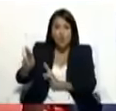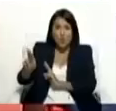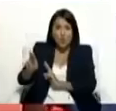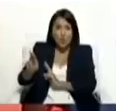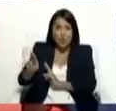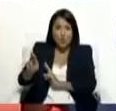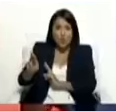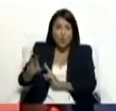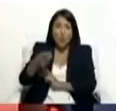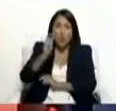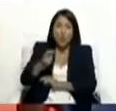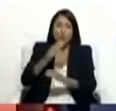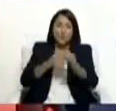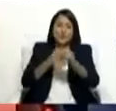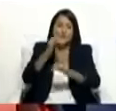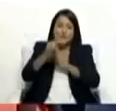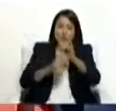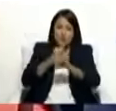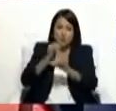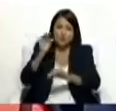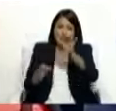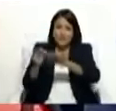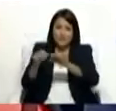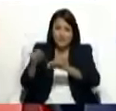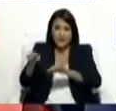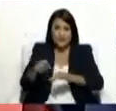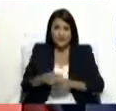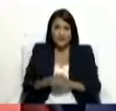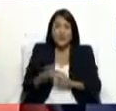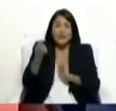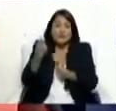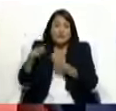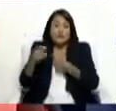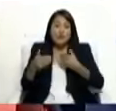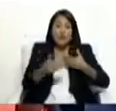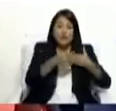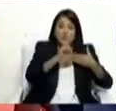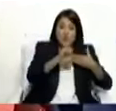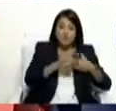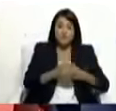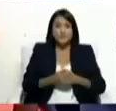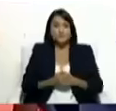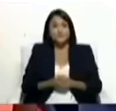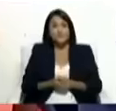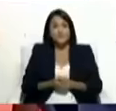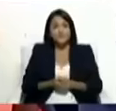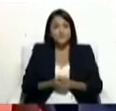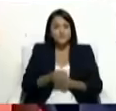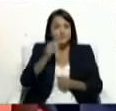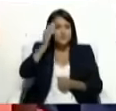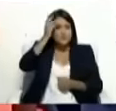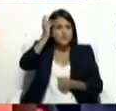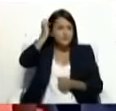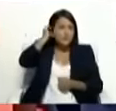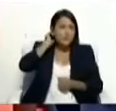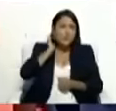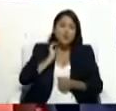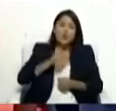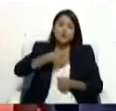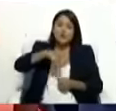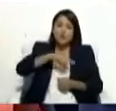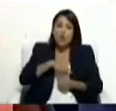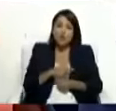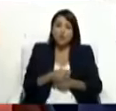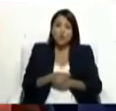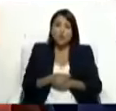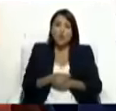ante esa barbaridad, ese exabrupto que intentó cometerse. Pero a los efectos de nuestra república,